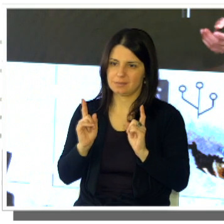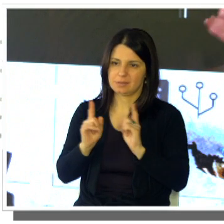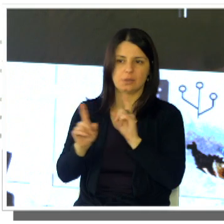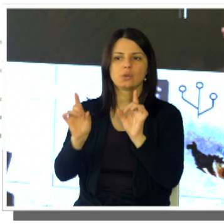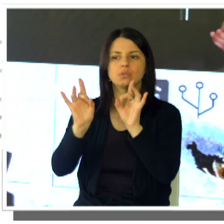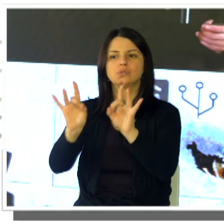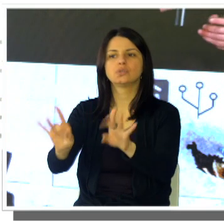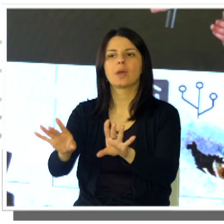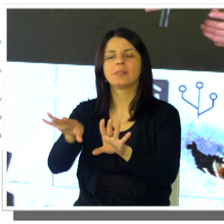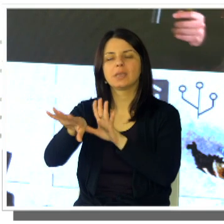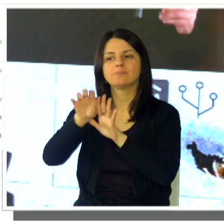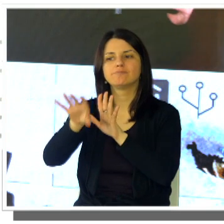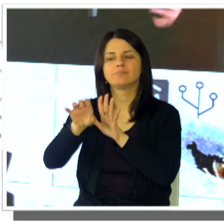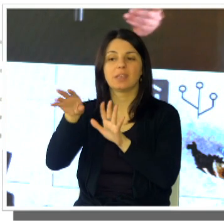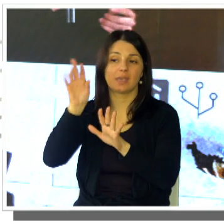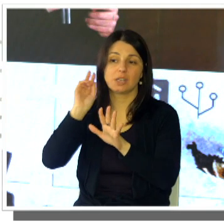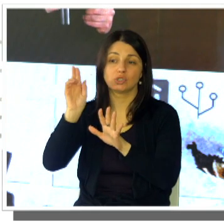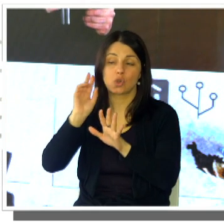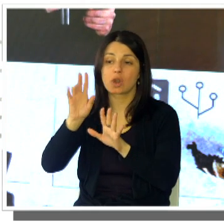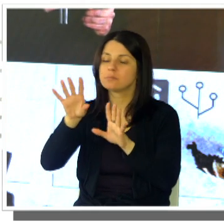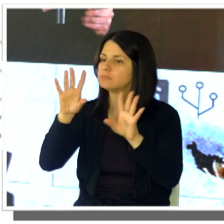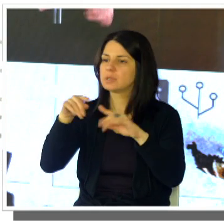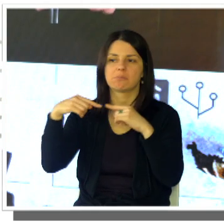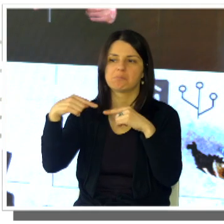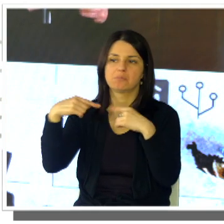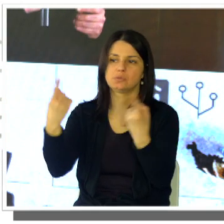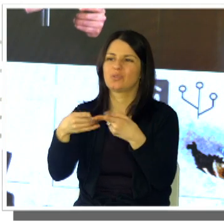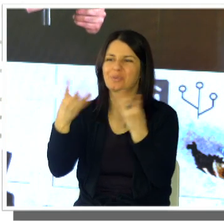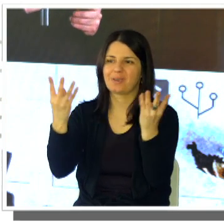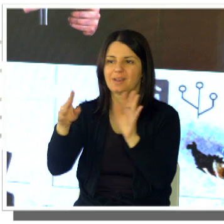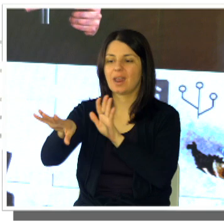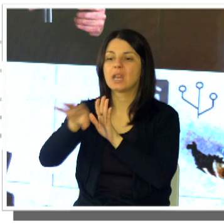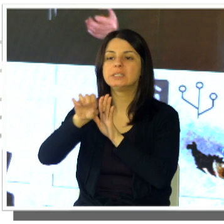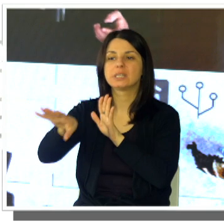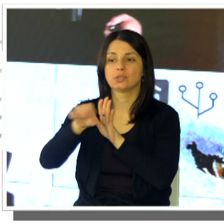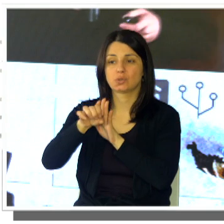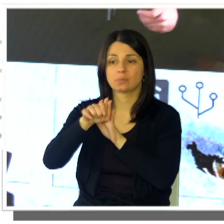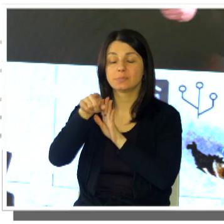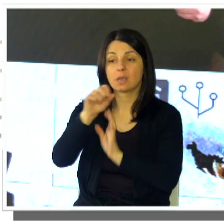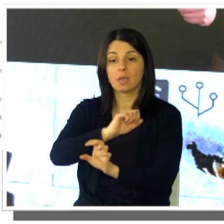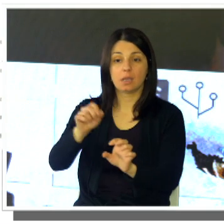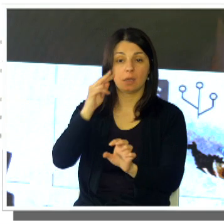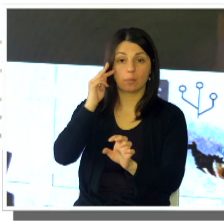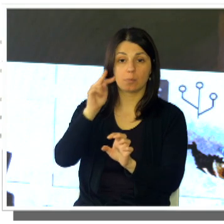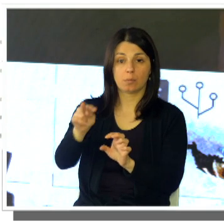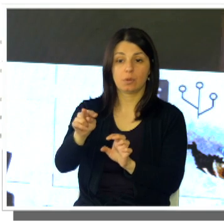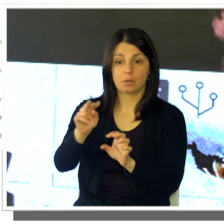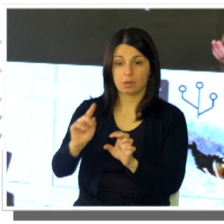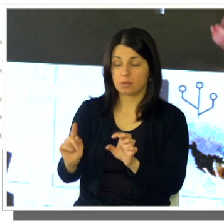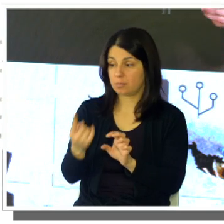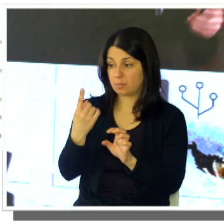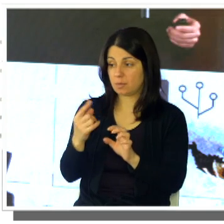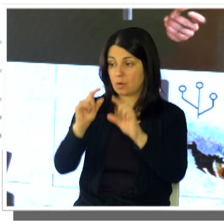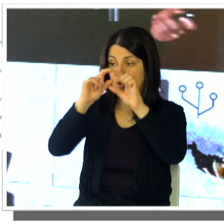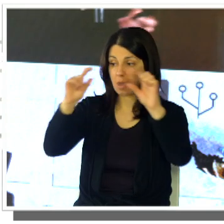tema de los sonómetros, sino para todos los sensores en general. Y ahí podemos ver que en una primera, en la parte de